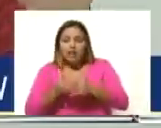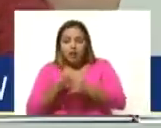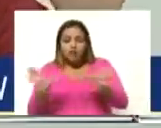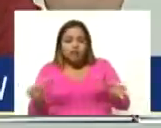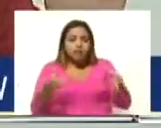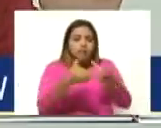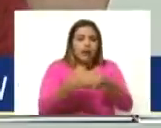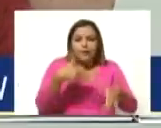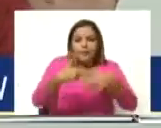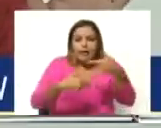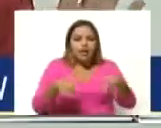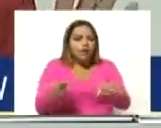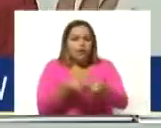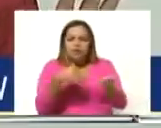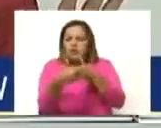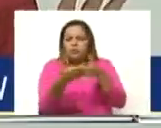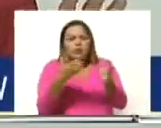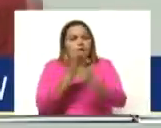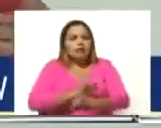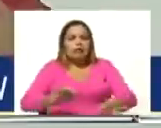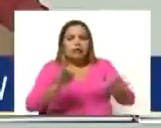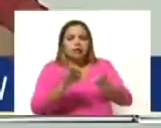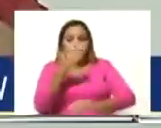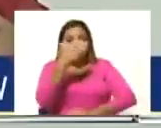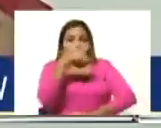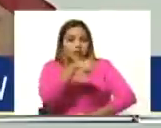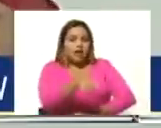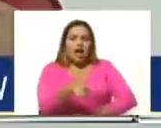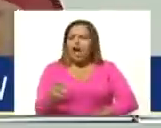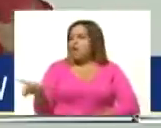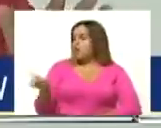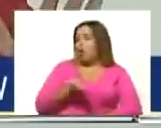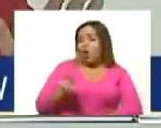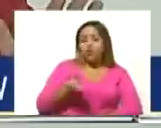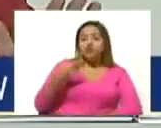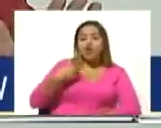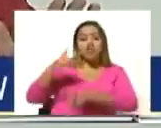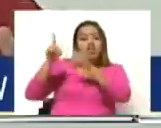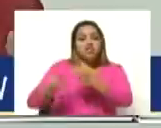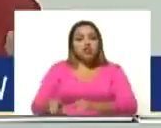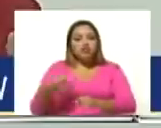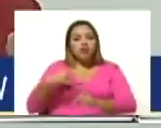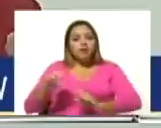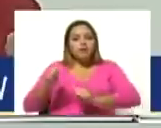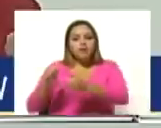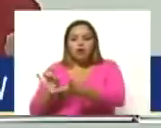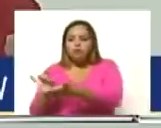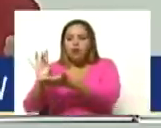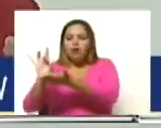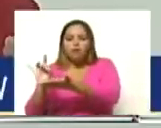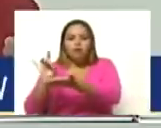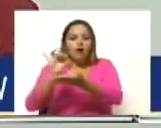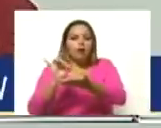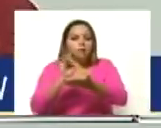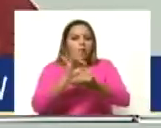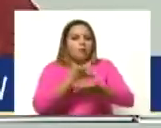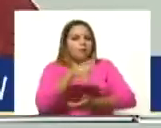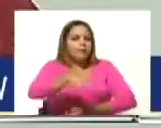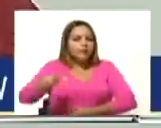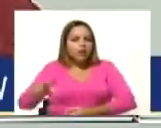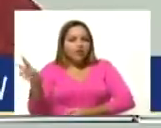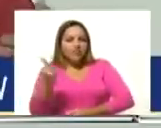ante eso, ah no, ustedes a mí no me van a abrumar con esto, yo tomo la decisión y comienzo a sacar gente de aquí, que es lo que he estado